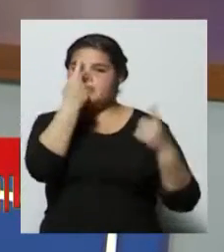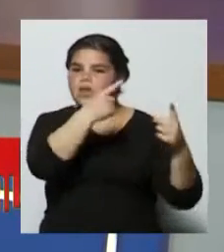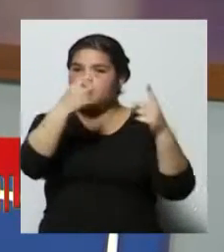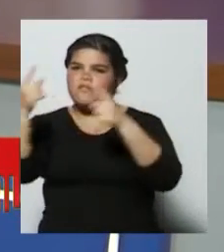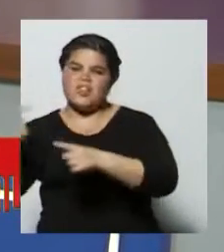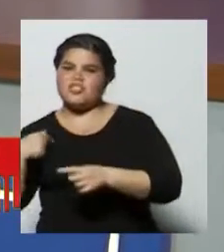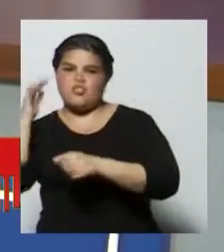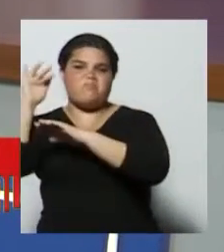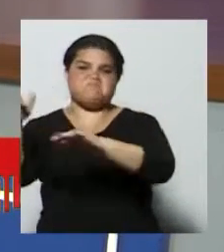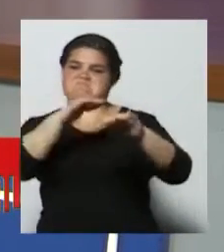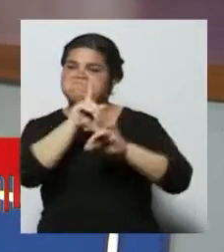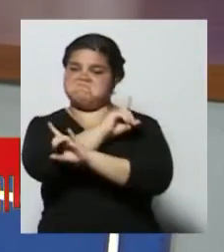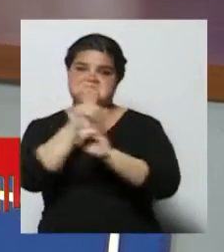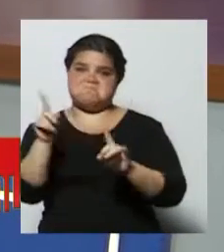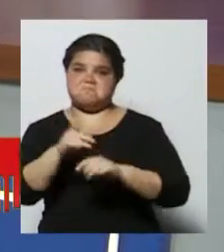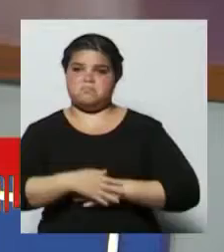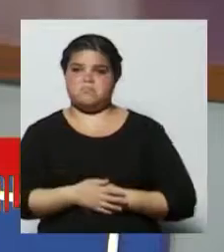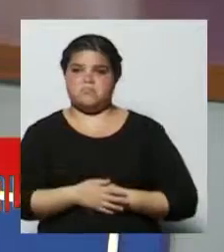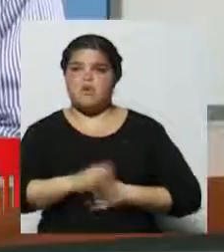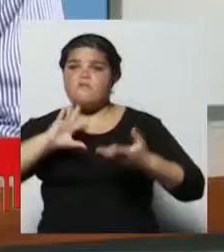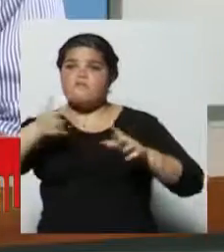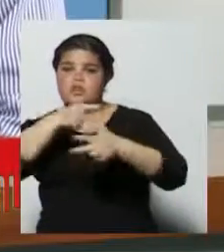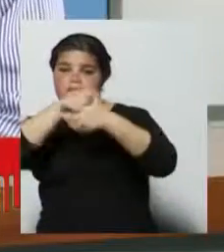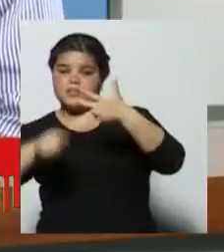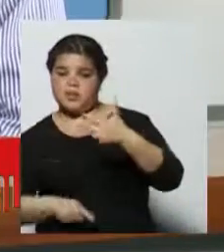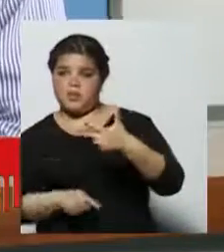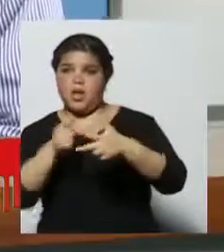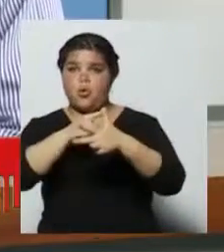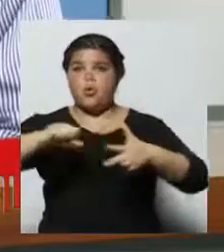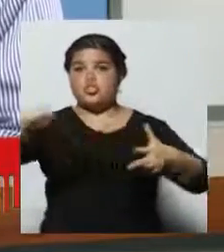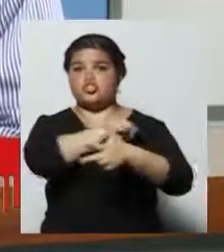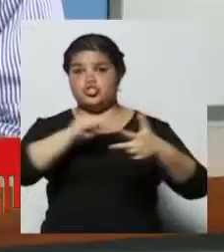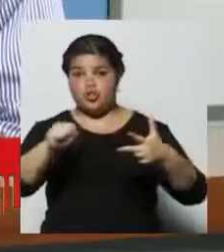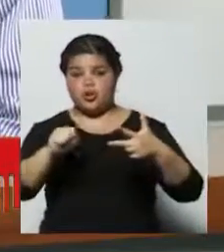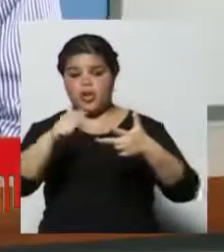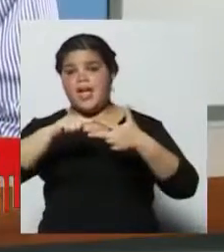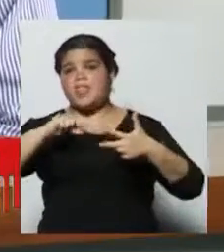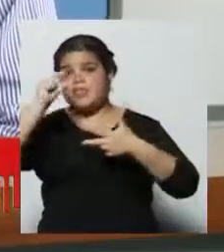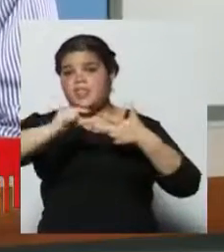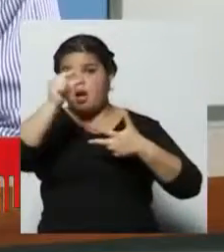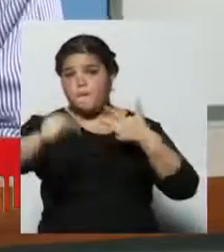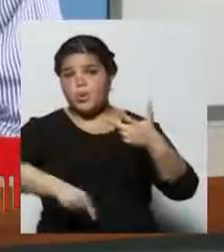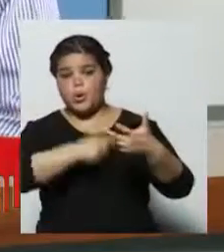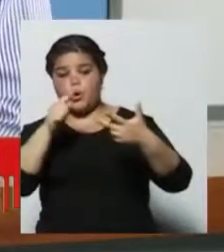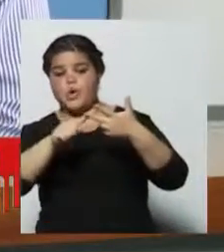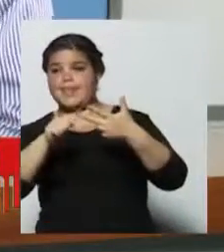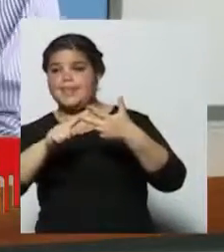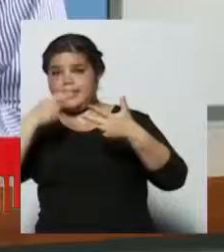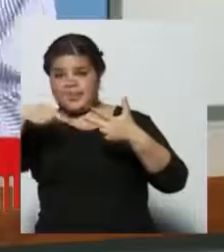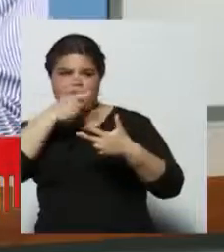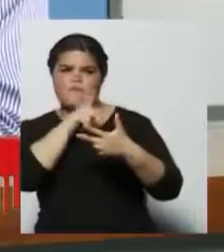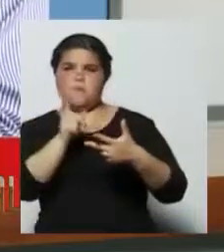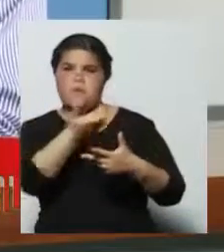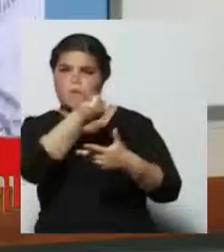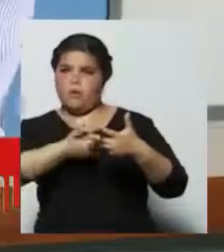el informe son tres escenarios: uno totalmente de shock, otro totalmente gradualismo y un tercero, que es el que vos decías,